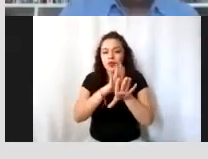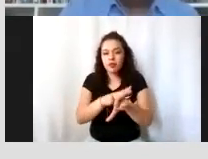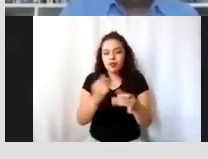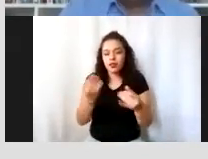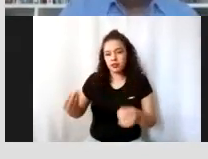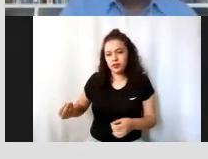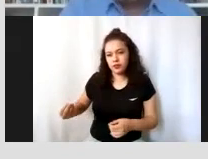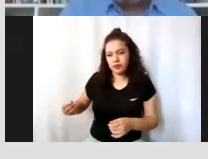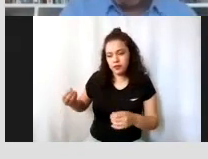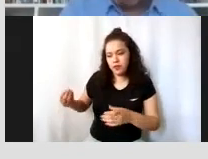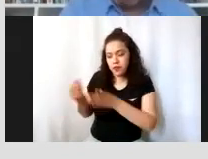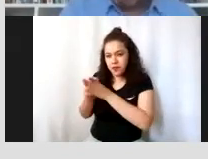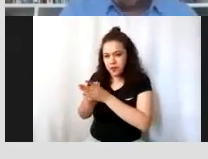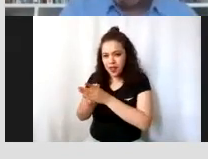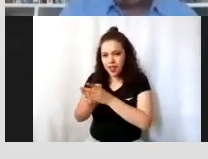Ok,